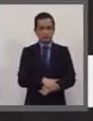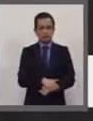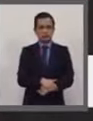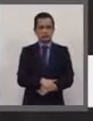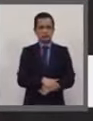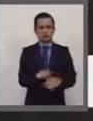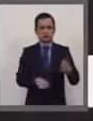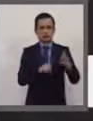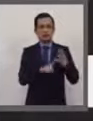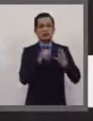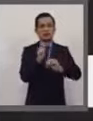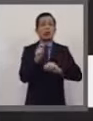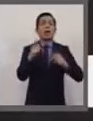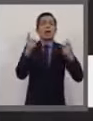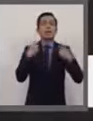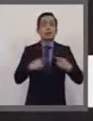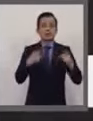Persona que mantiene